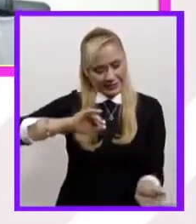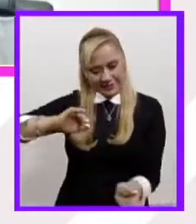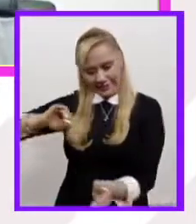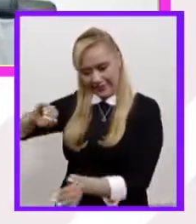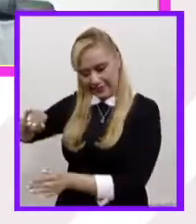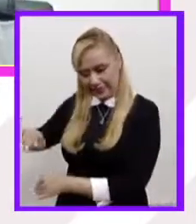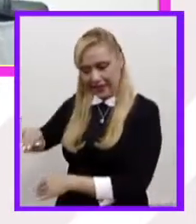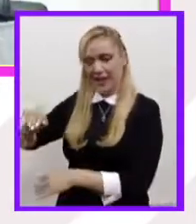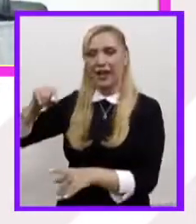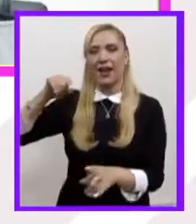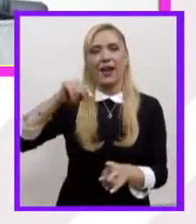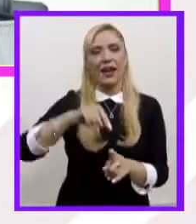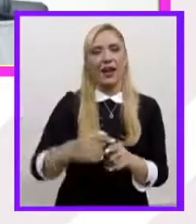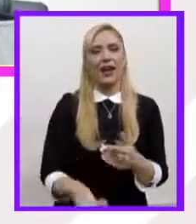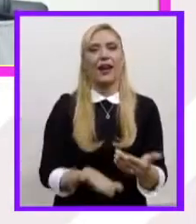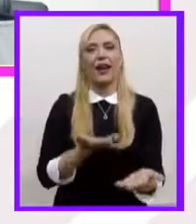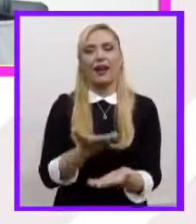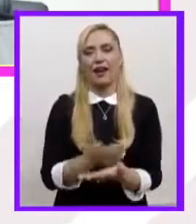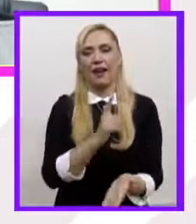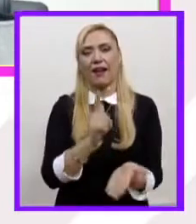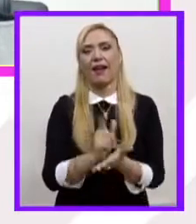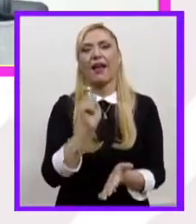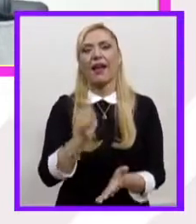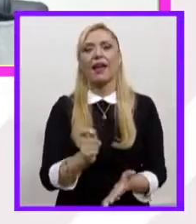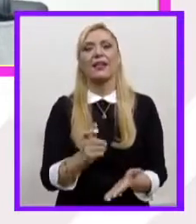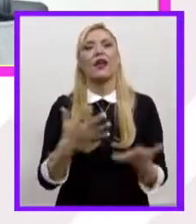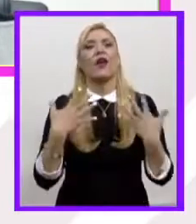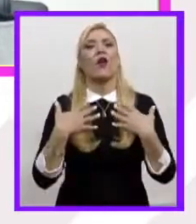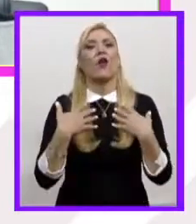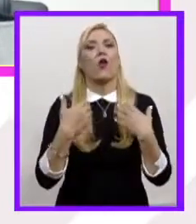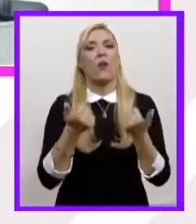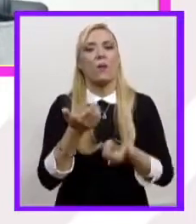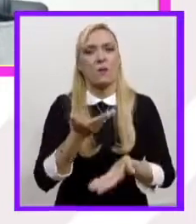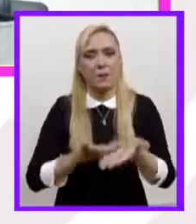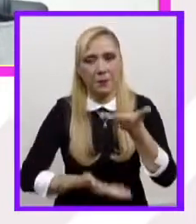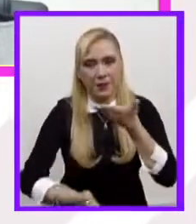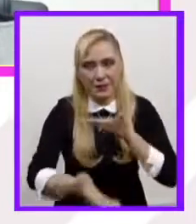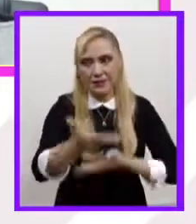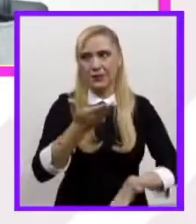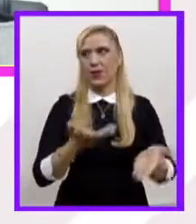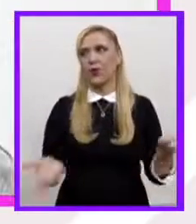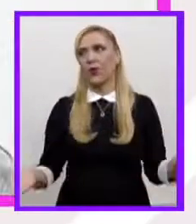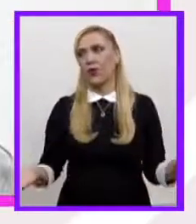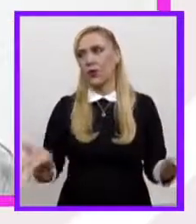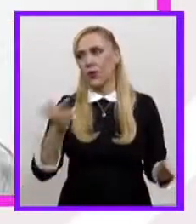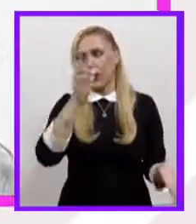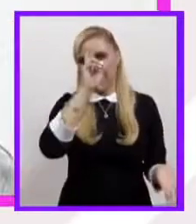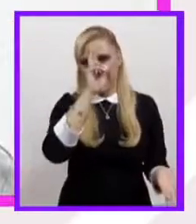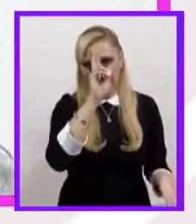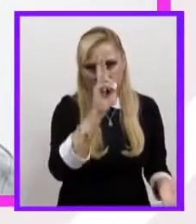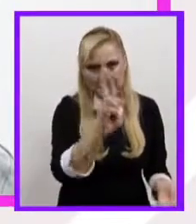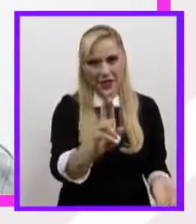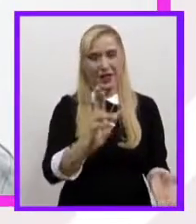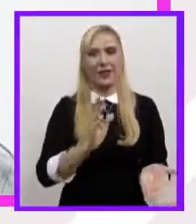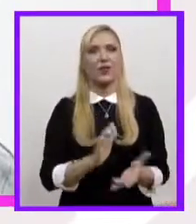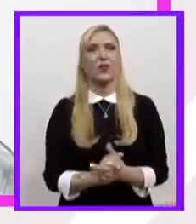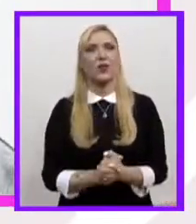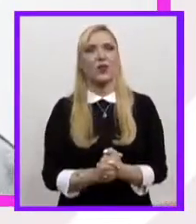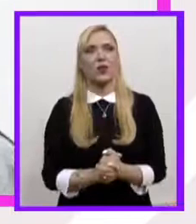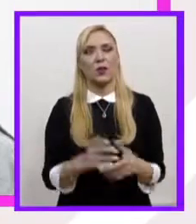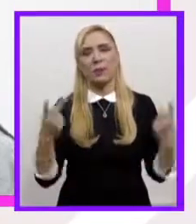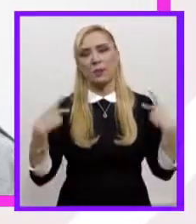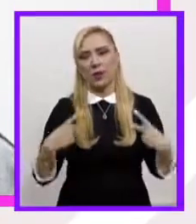espíritu de la iniciativa tiene mucho que ver con la empatía, con la voluntad de cambio y de respeto hacia las personas dentro de